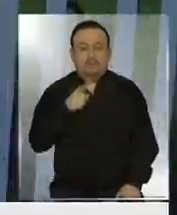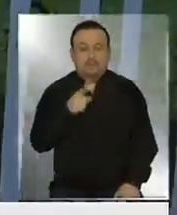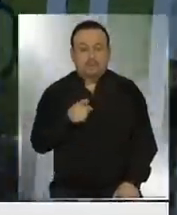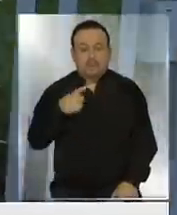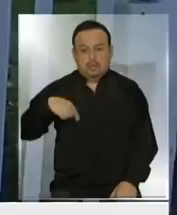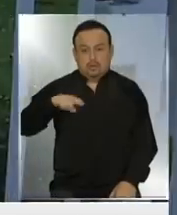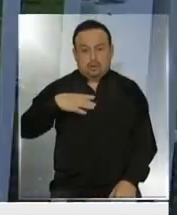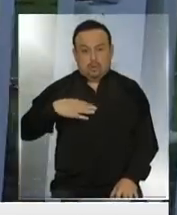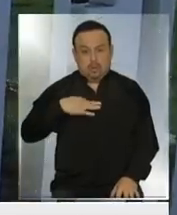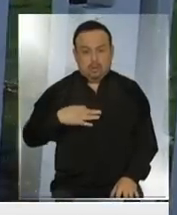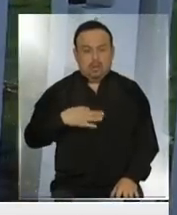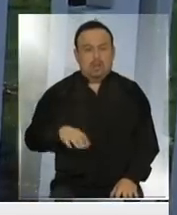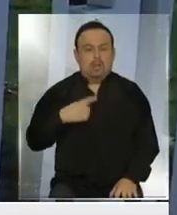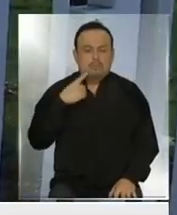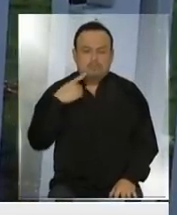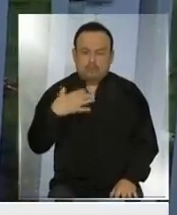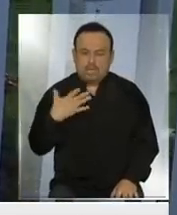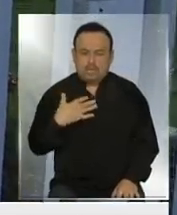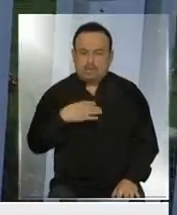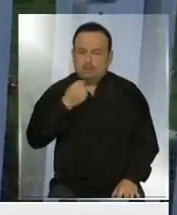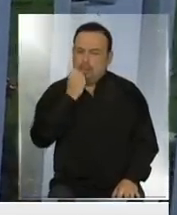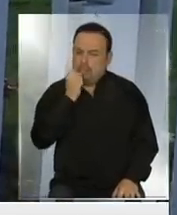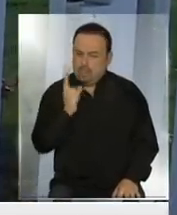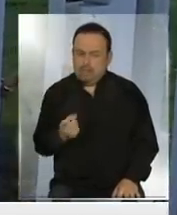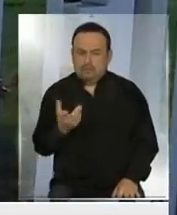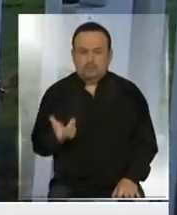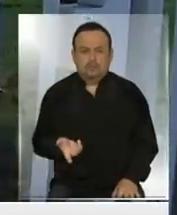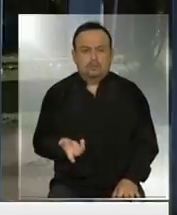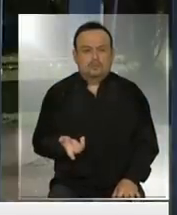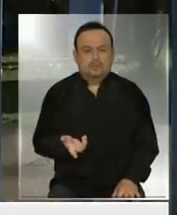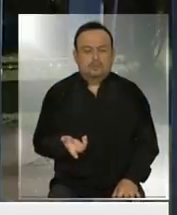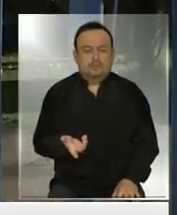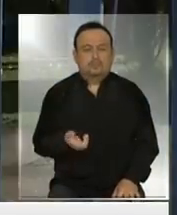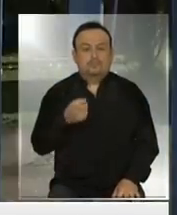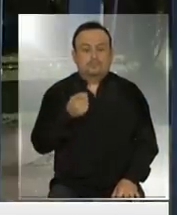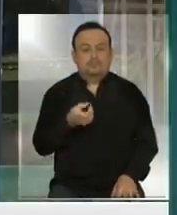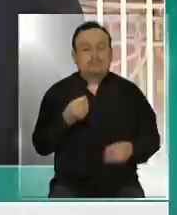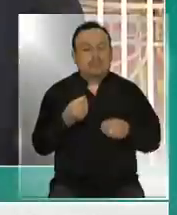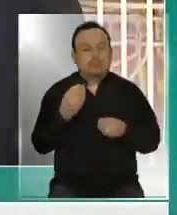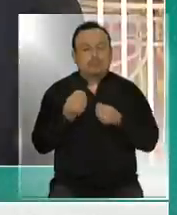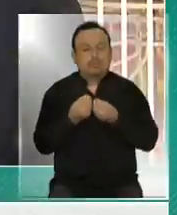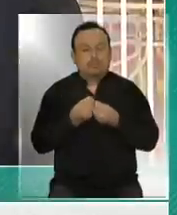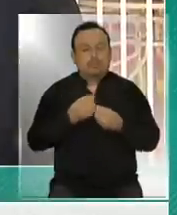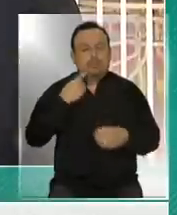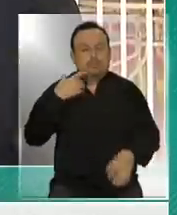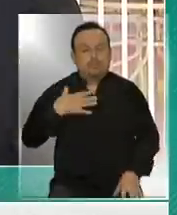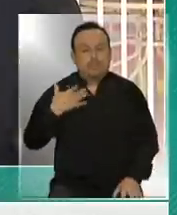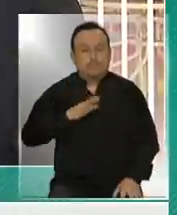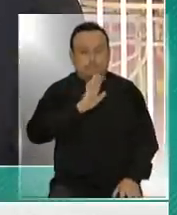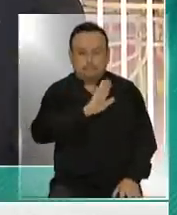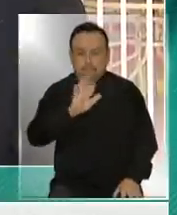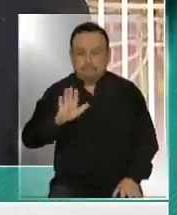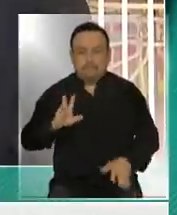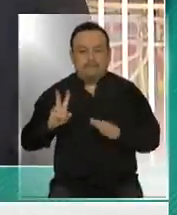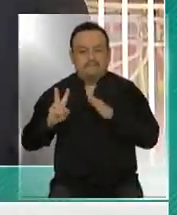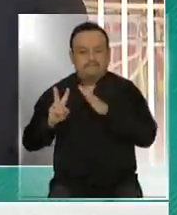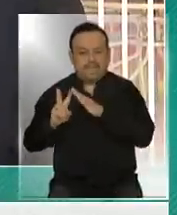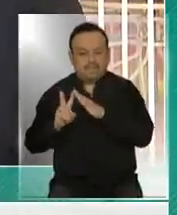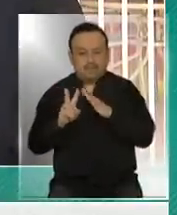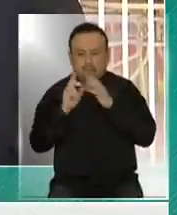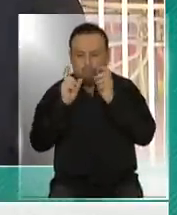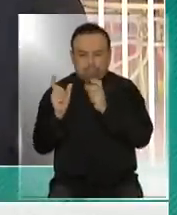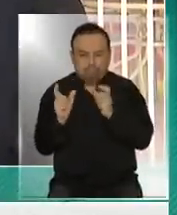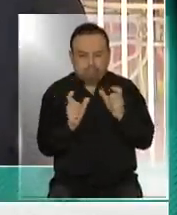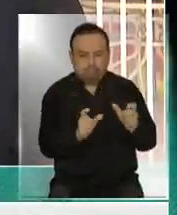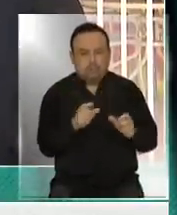ciudadanía en estos casos desde el punto de vista de la denuncia es muy relevante que sean los propios vecinos que super vigilen